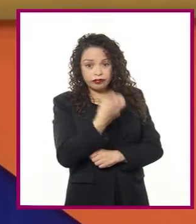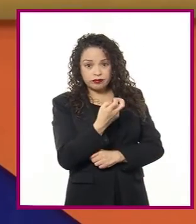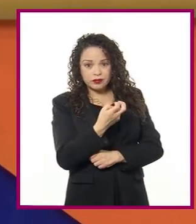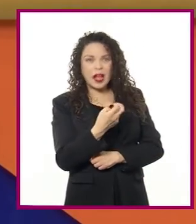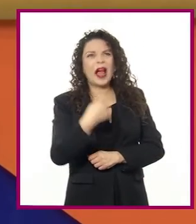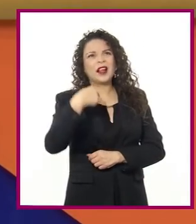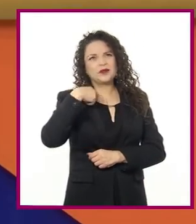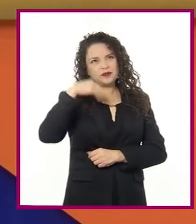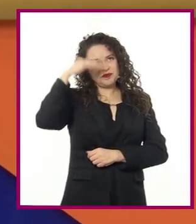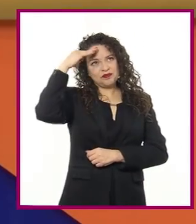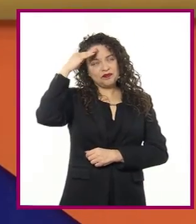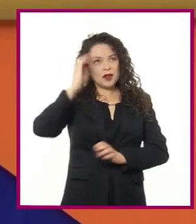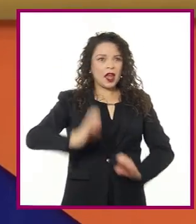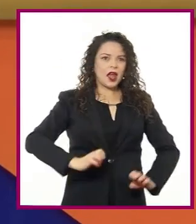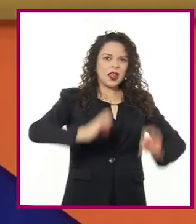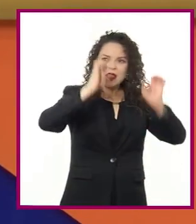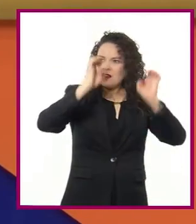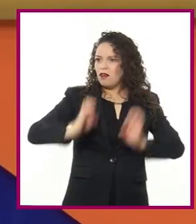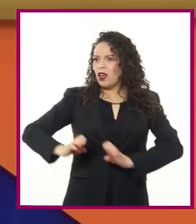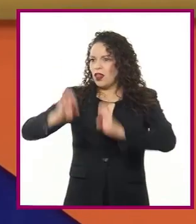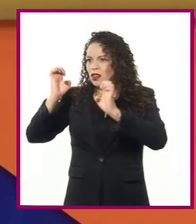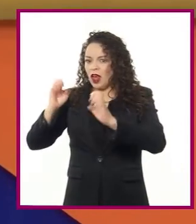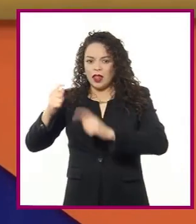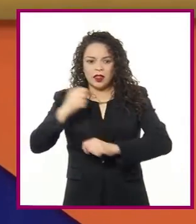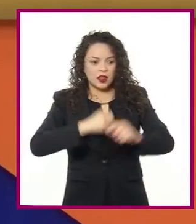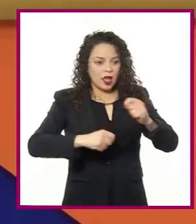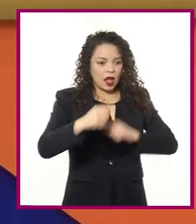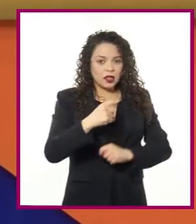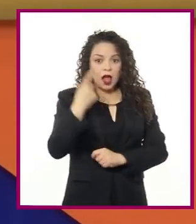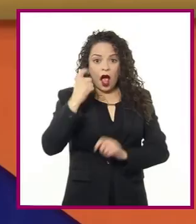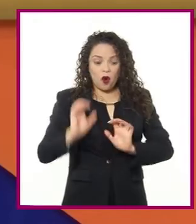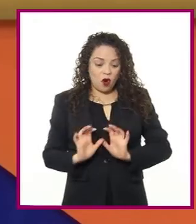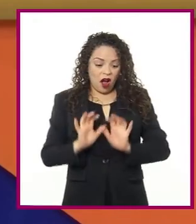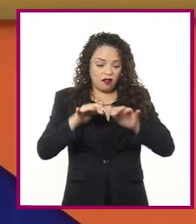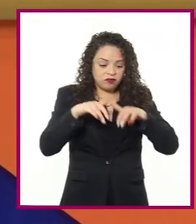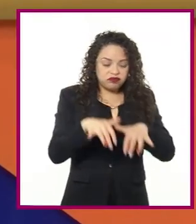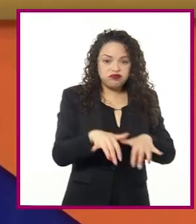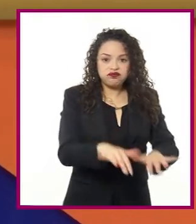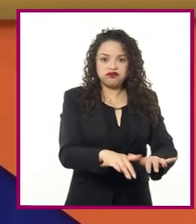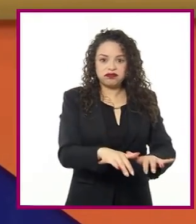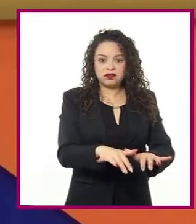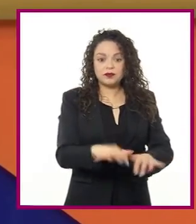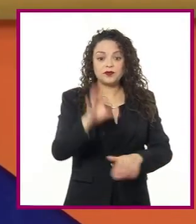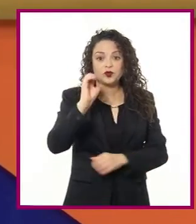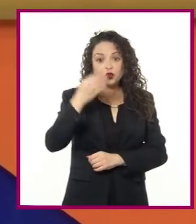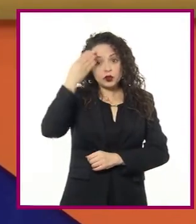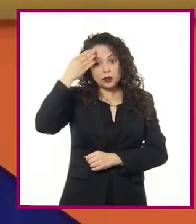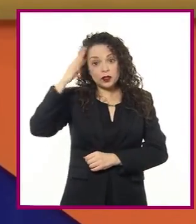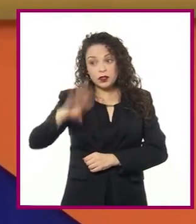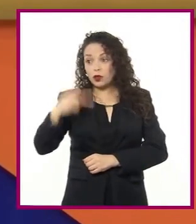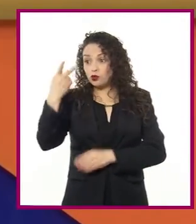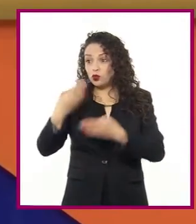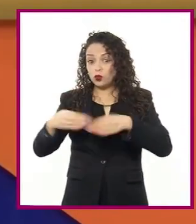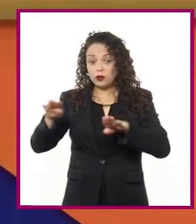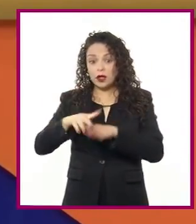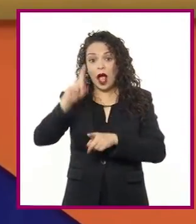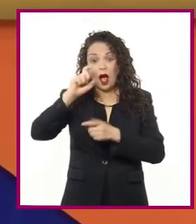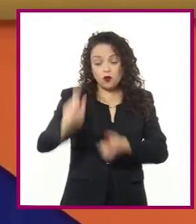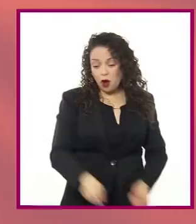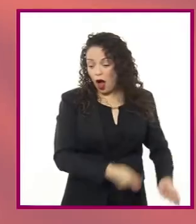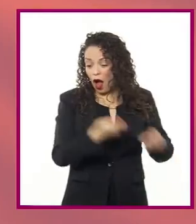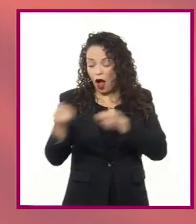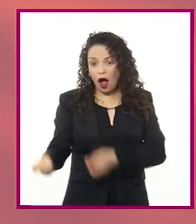los edificios y tiendas a las que se les está metiendo el agua o a una señora que saca agua de su casa con una cubeta.